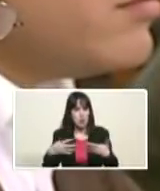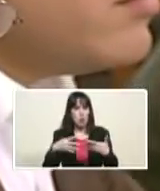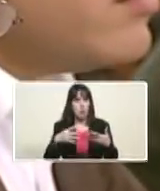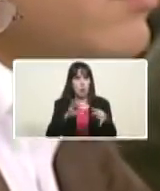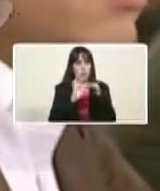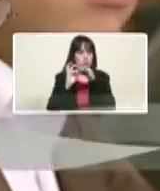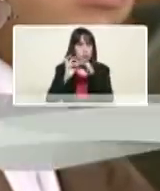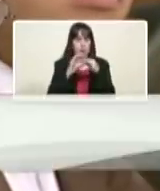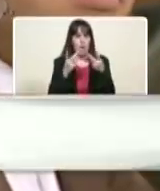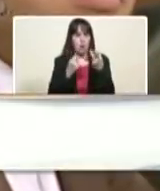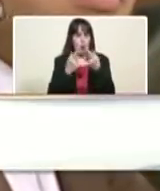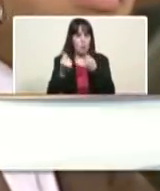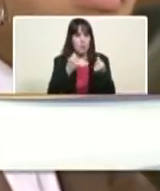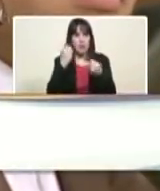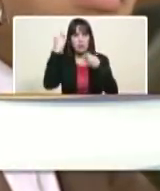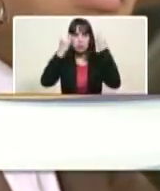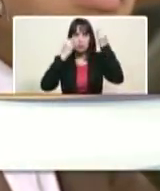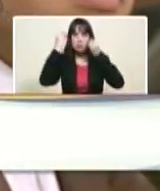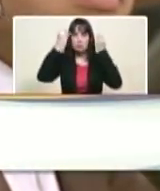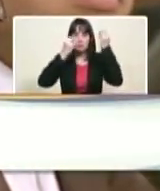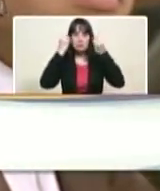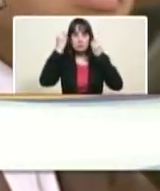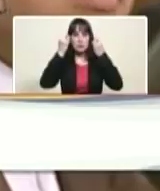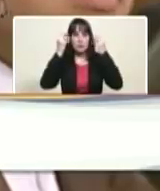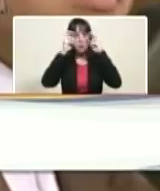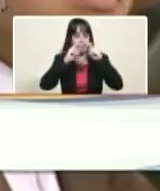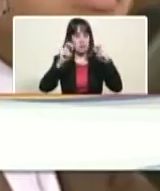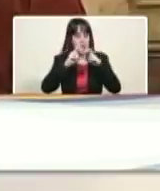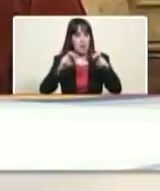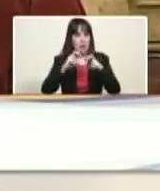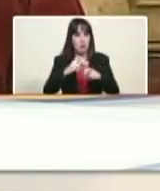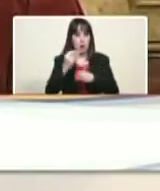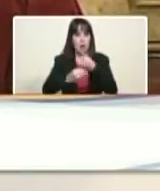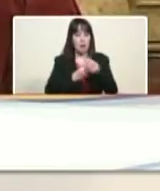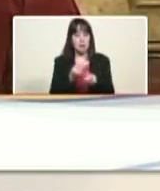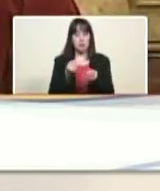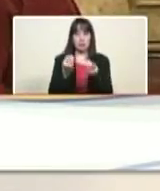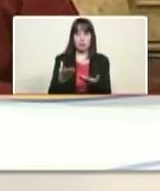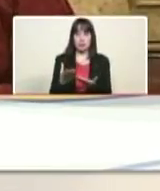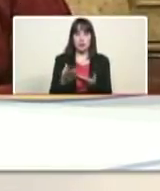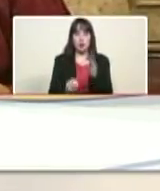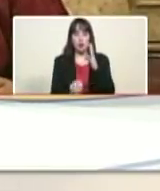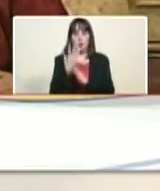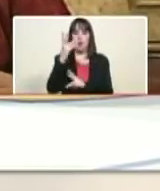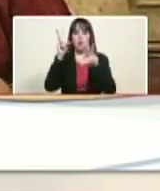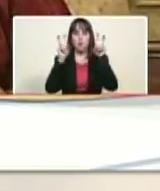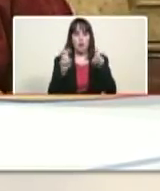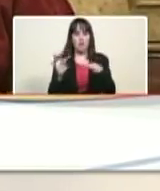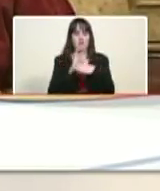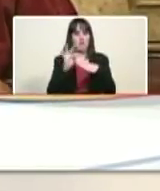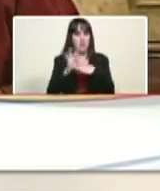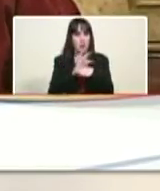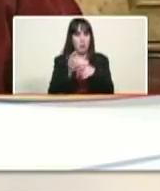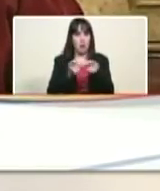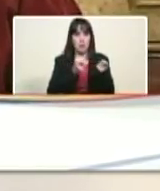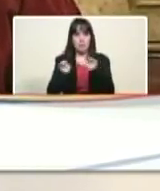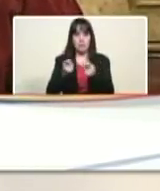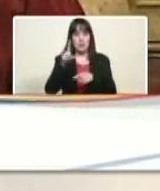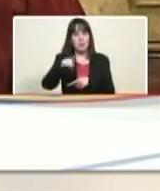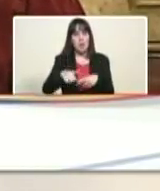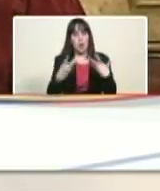una fórmula con pensamiento venezolano. Compañero vicepresidente de Economía, don Tarek